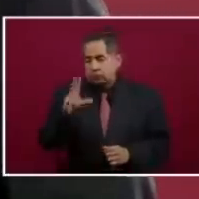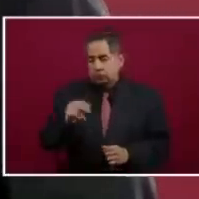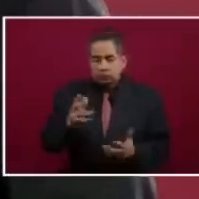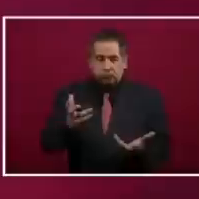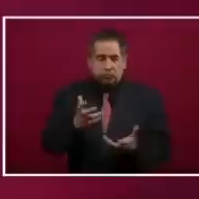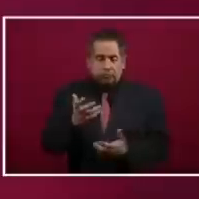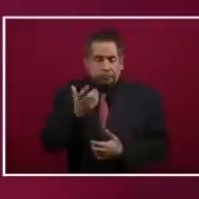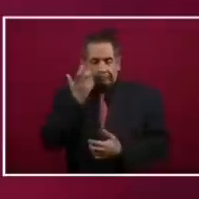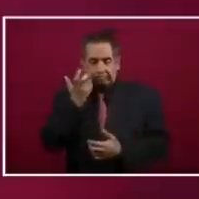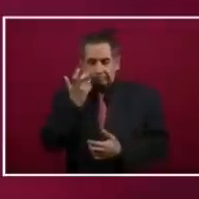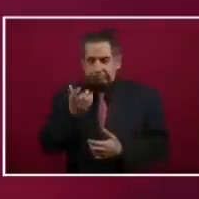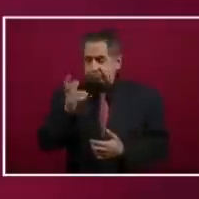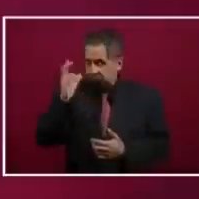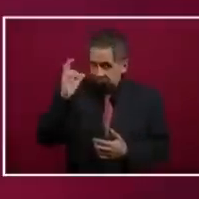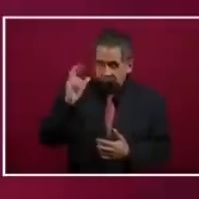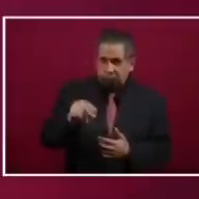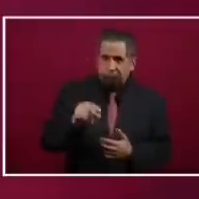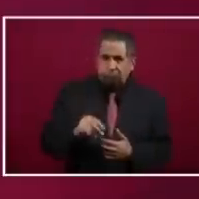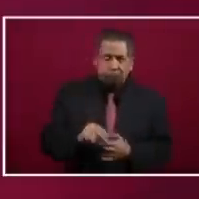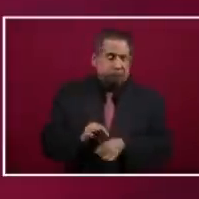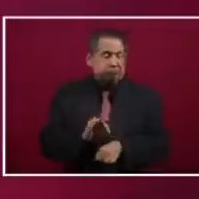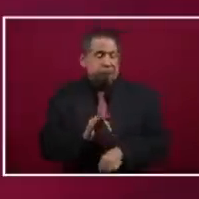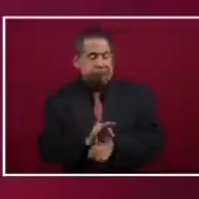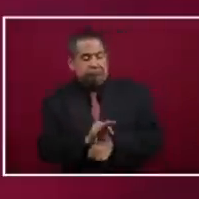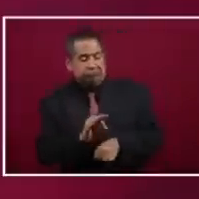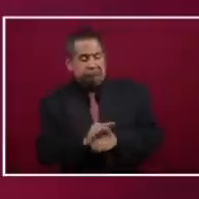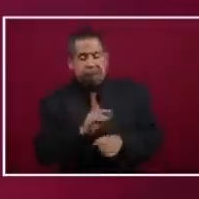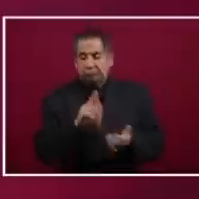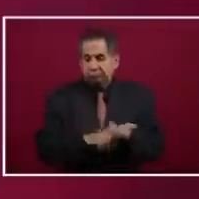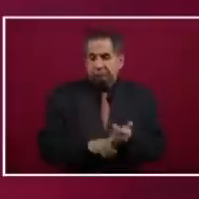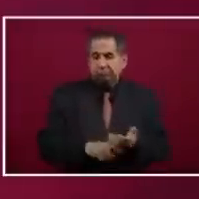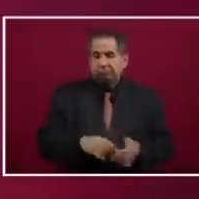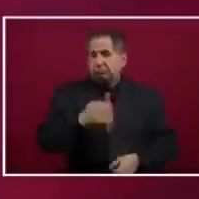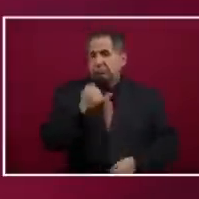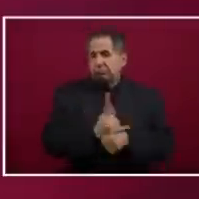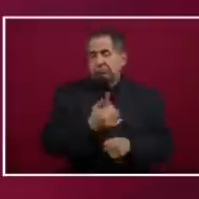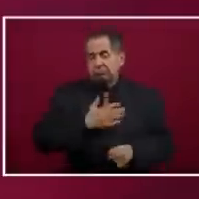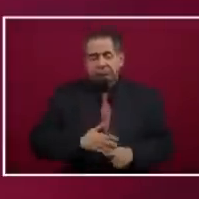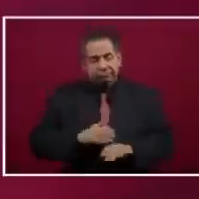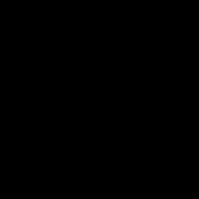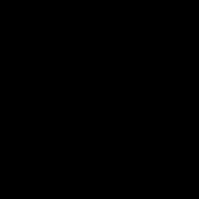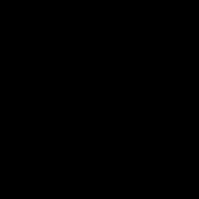actuar dando protección o impunidad a nadie.